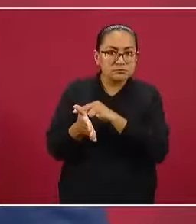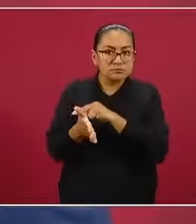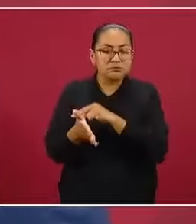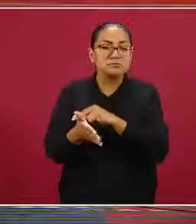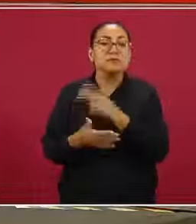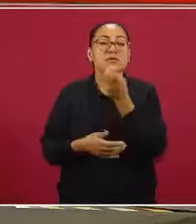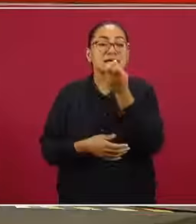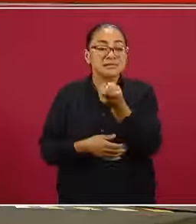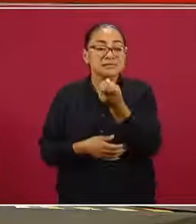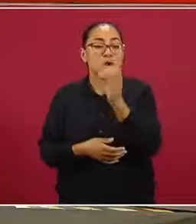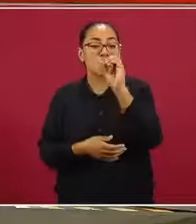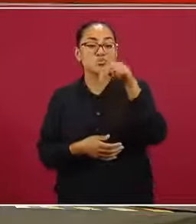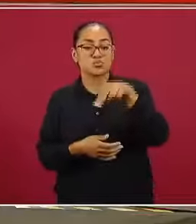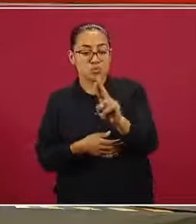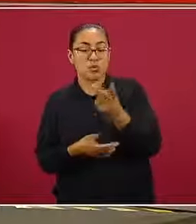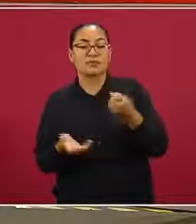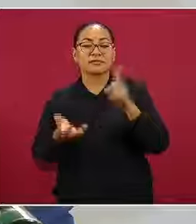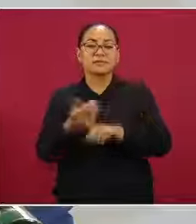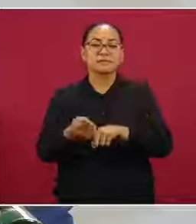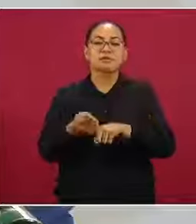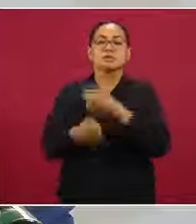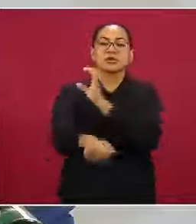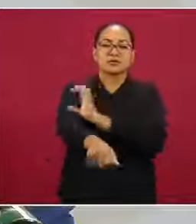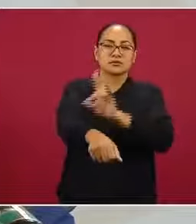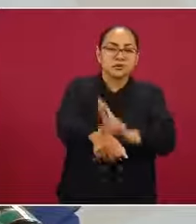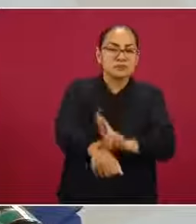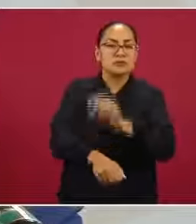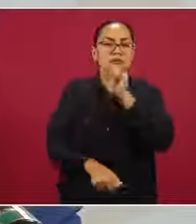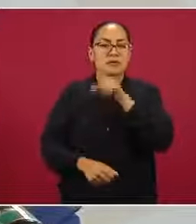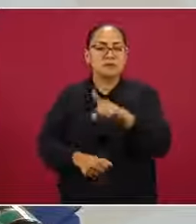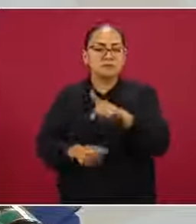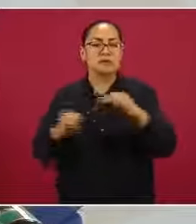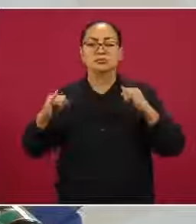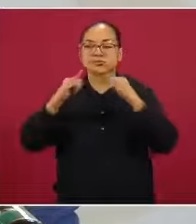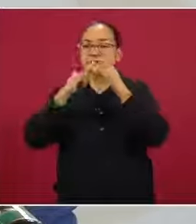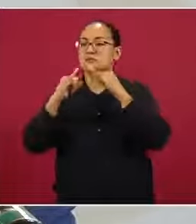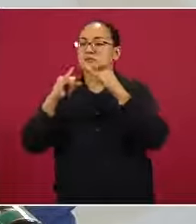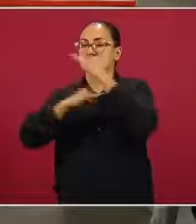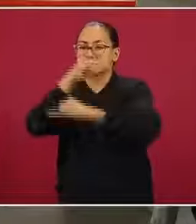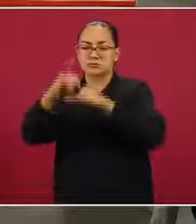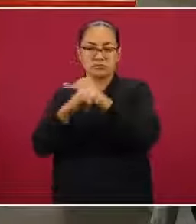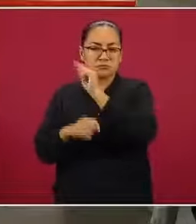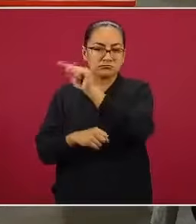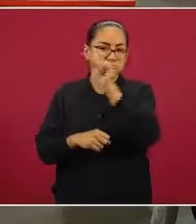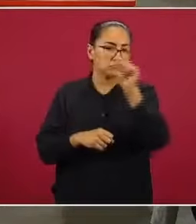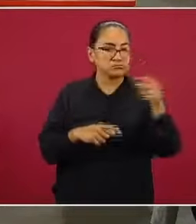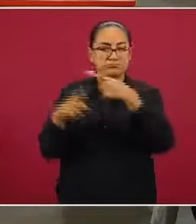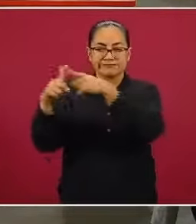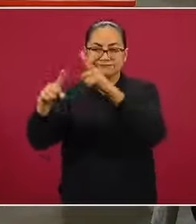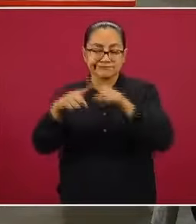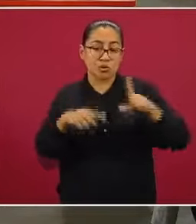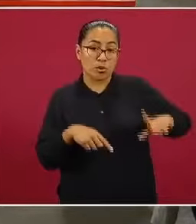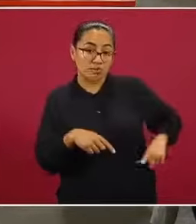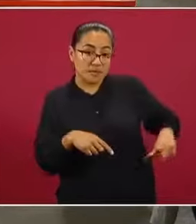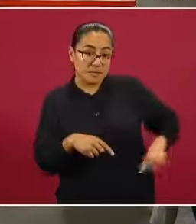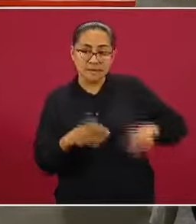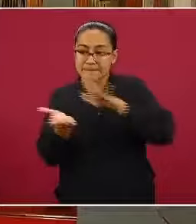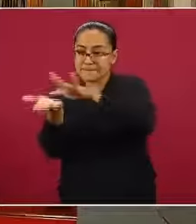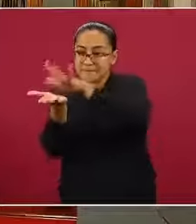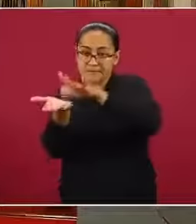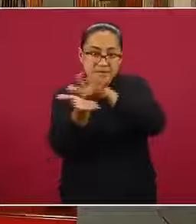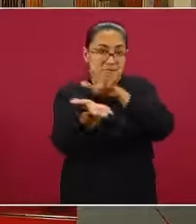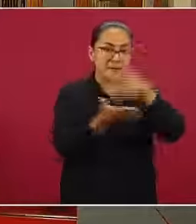Naciones Unidas y de otras organizaciones intergubernamentales para prestar apoyo a los gobiernos a fin de cumplir sus compromisos